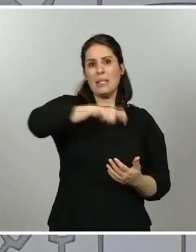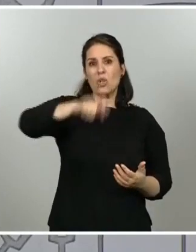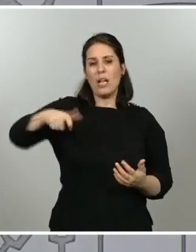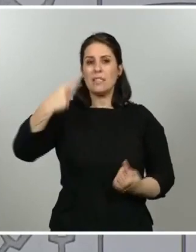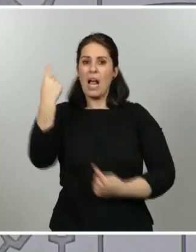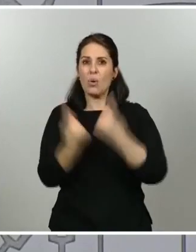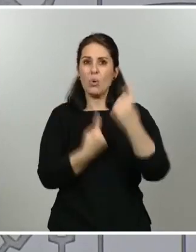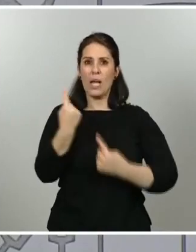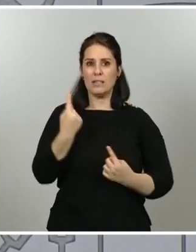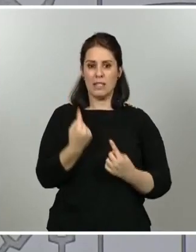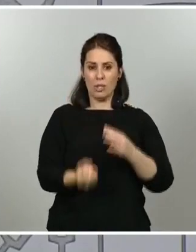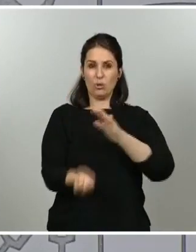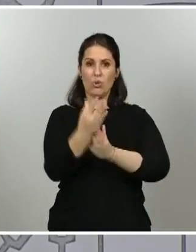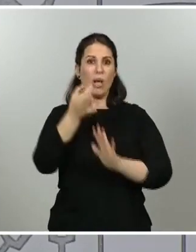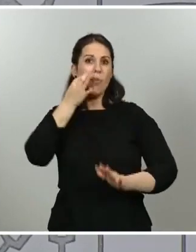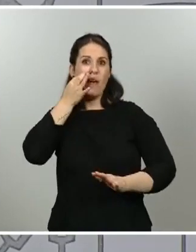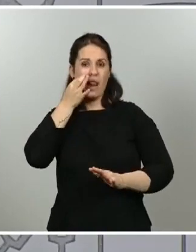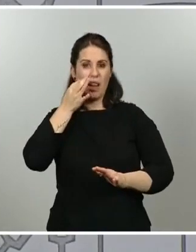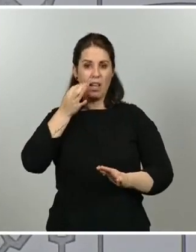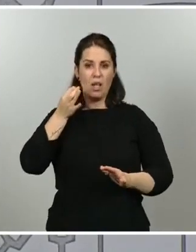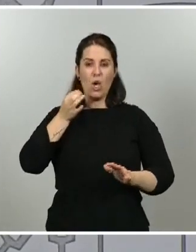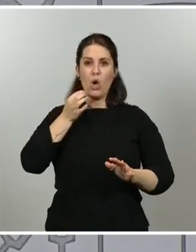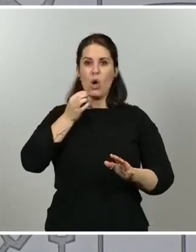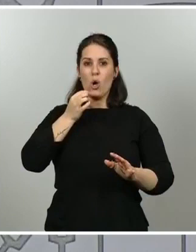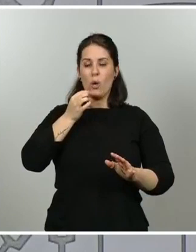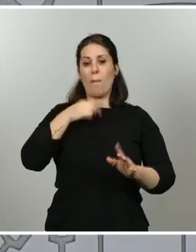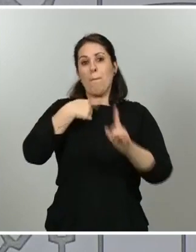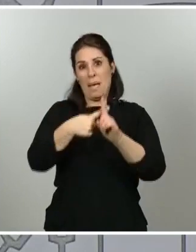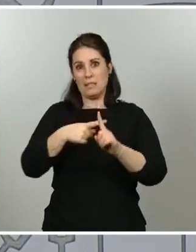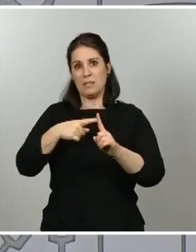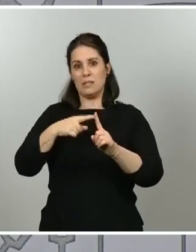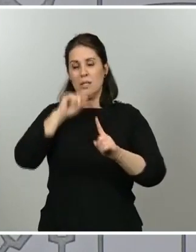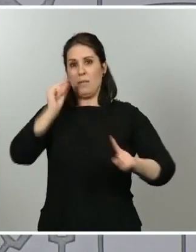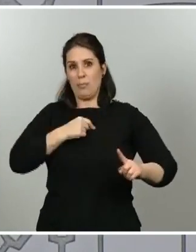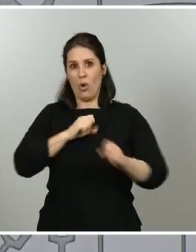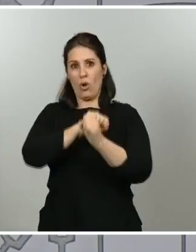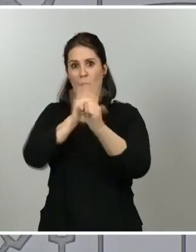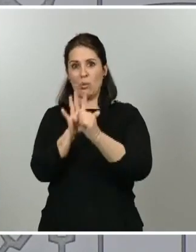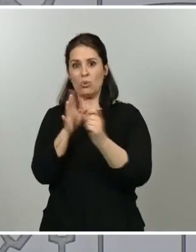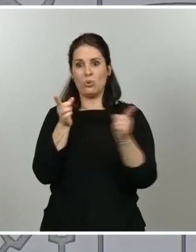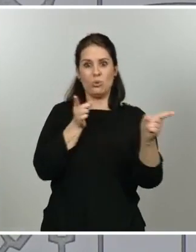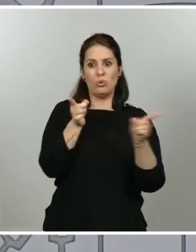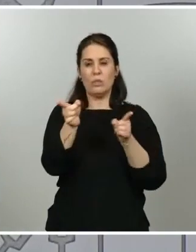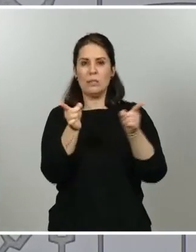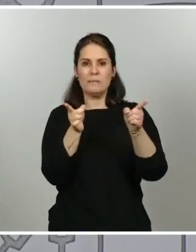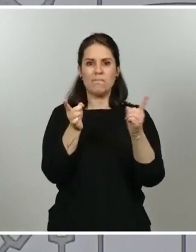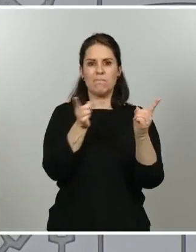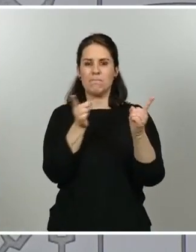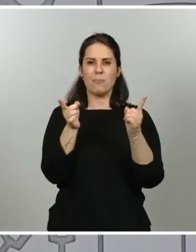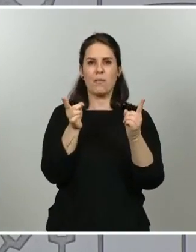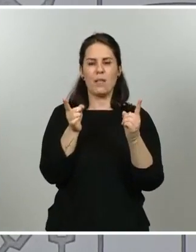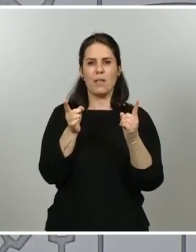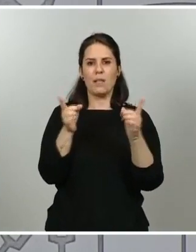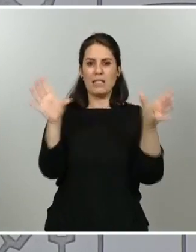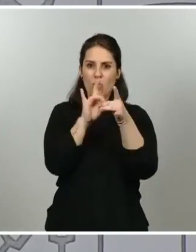erupciones cutáneas e infección por coronavirus no es un indicativo que nos permita establecer la asociación. Tenemos también que valorar cuál es el